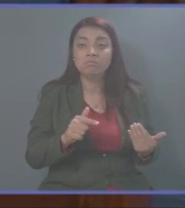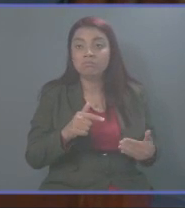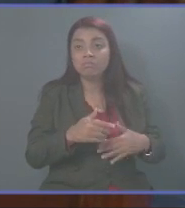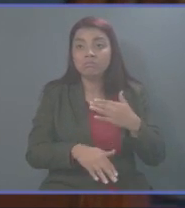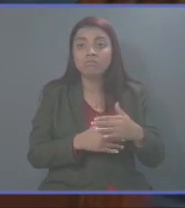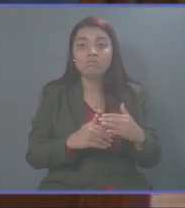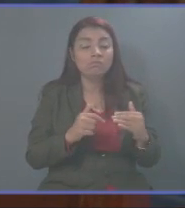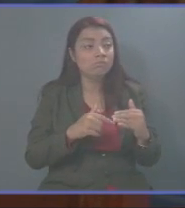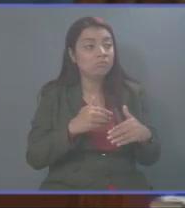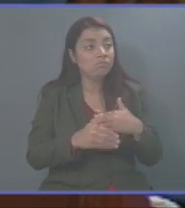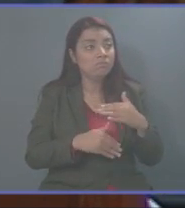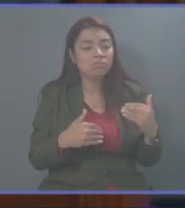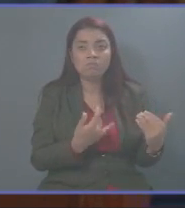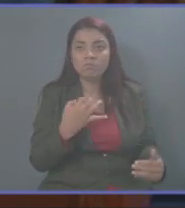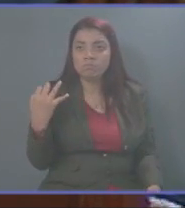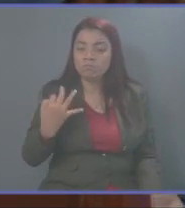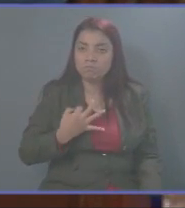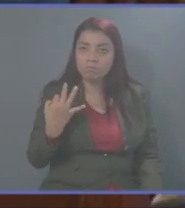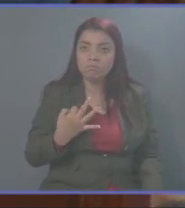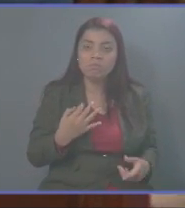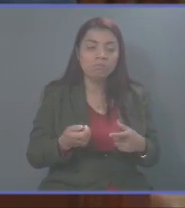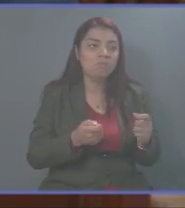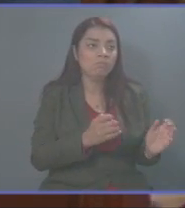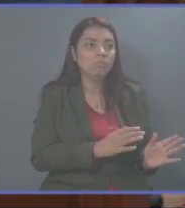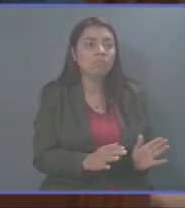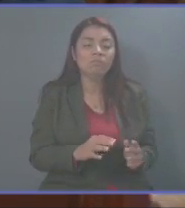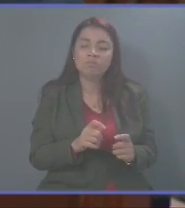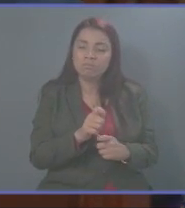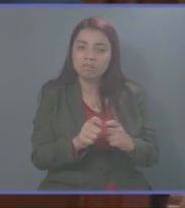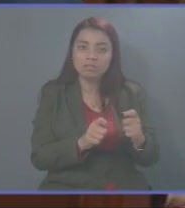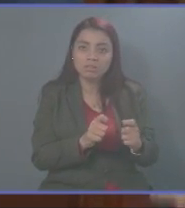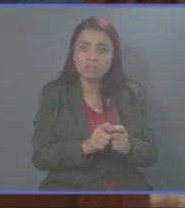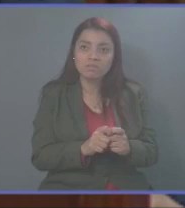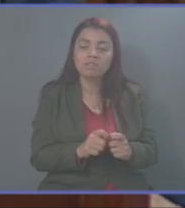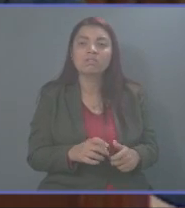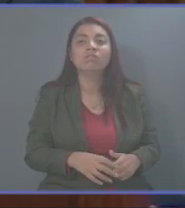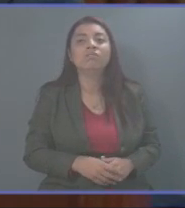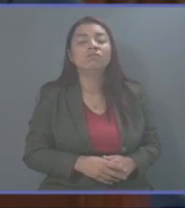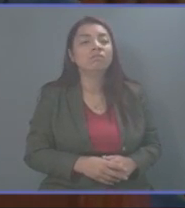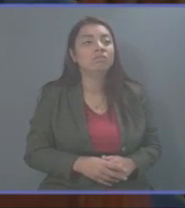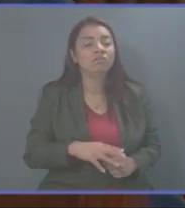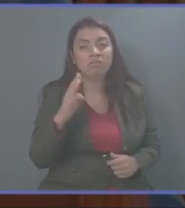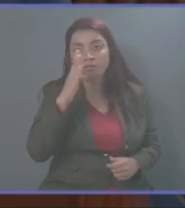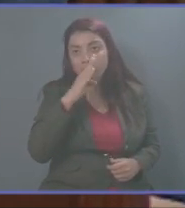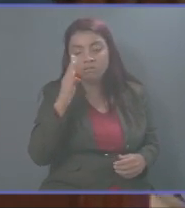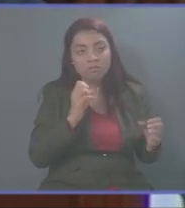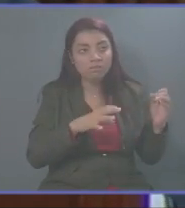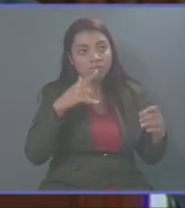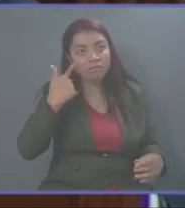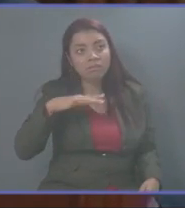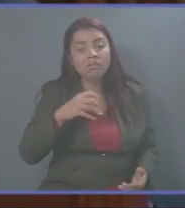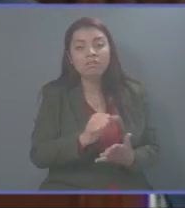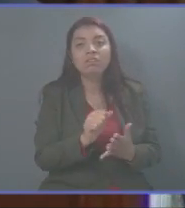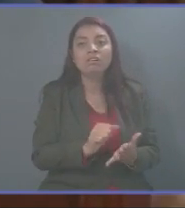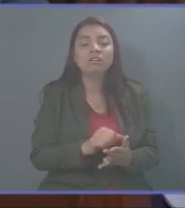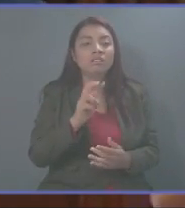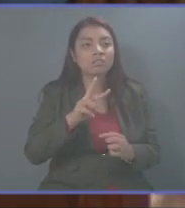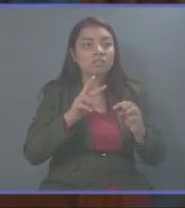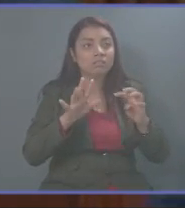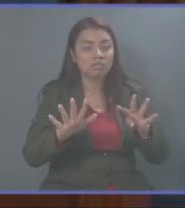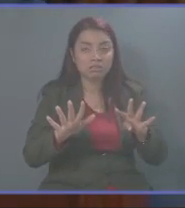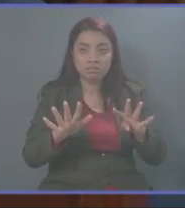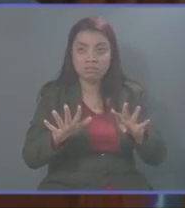y composición necesitan un manejo especial. Residuos peligrosos, artículo